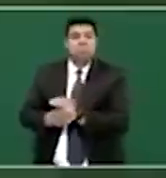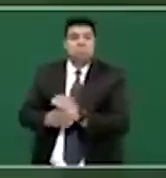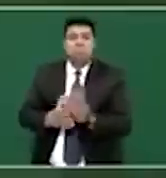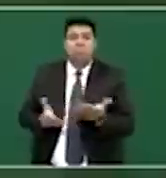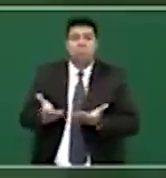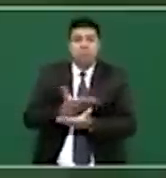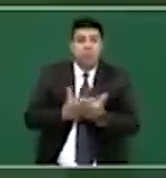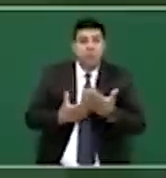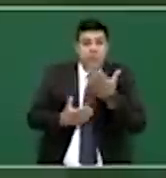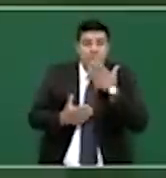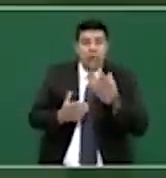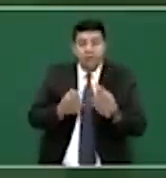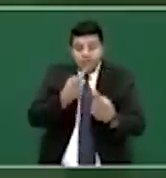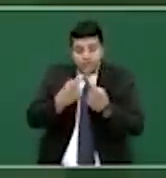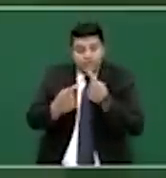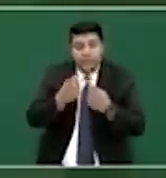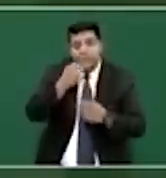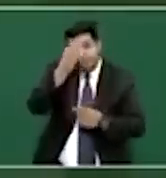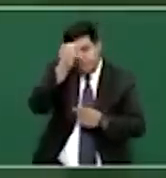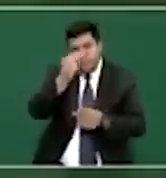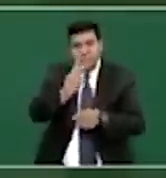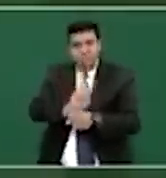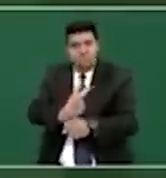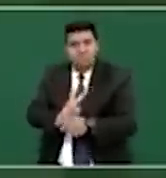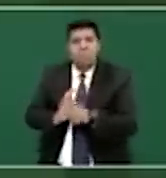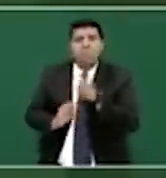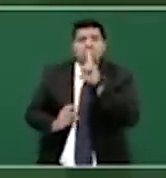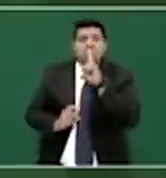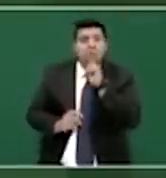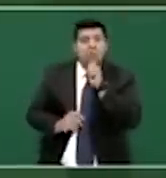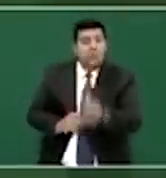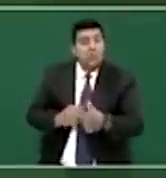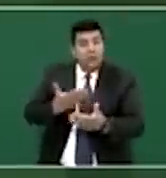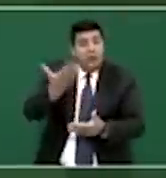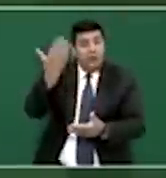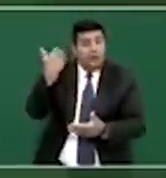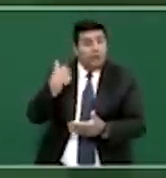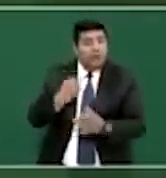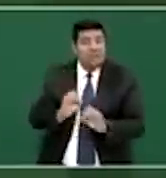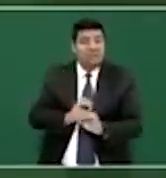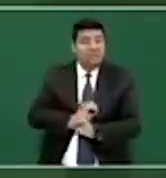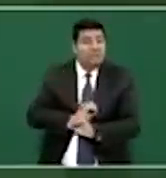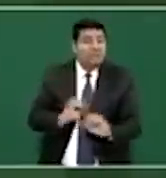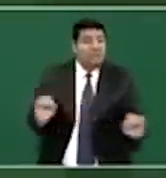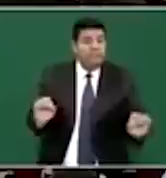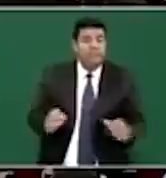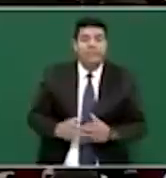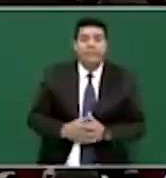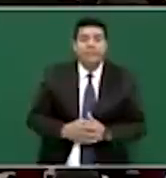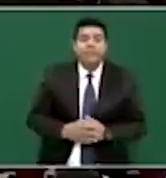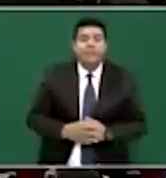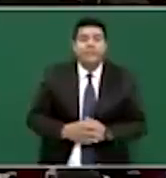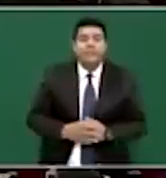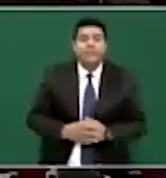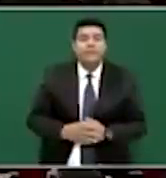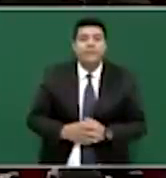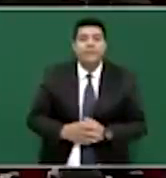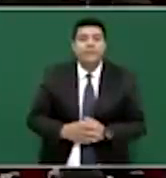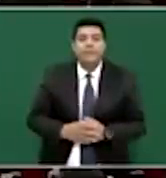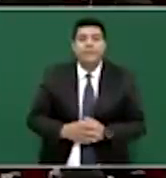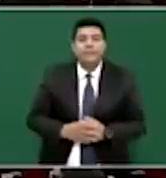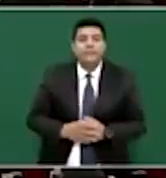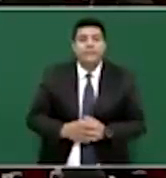coordinación ni seguimiento perseverancia. No es lo